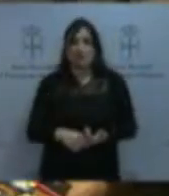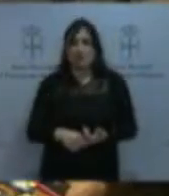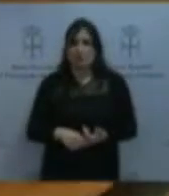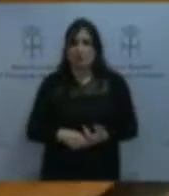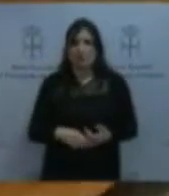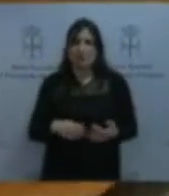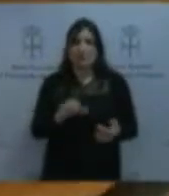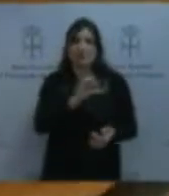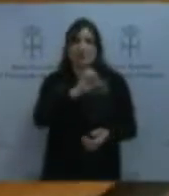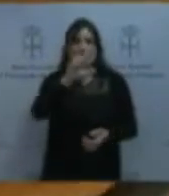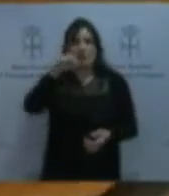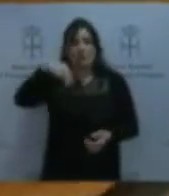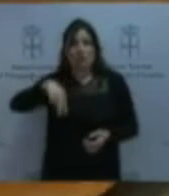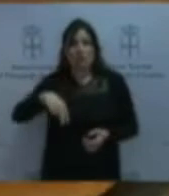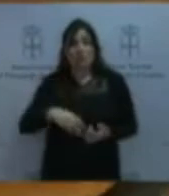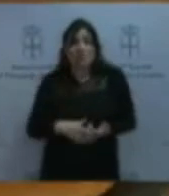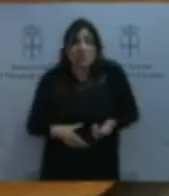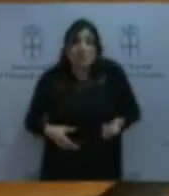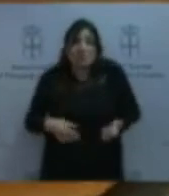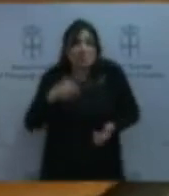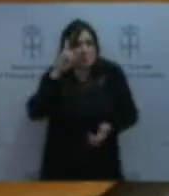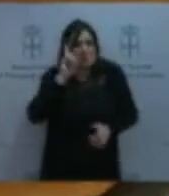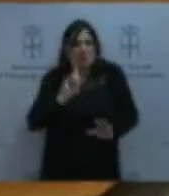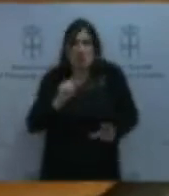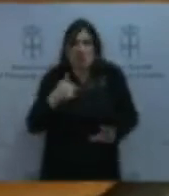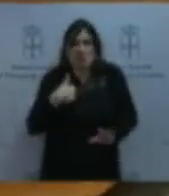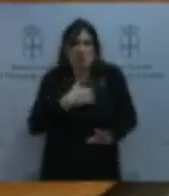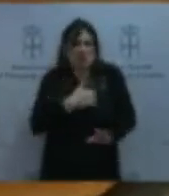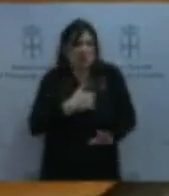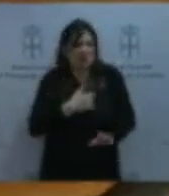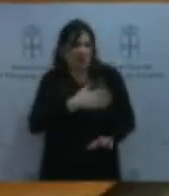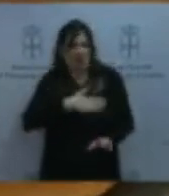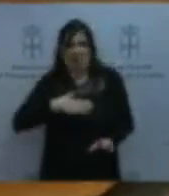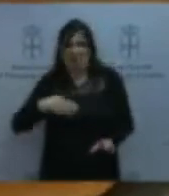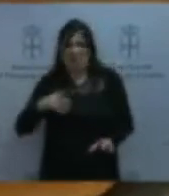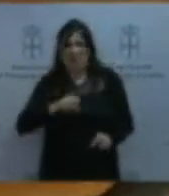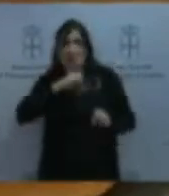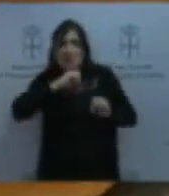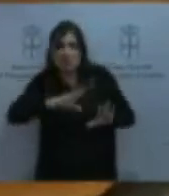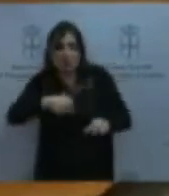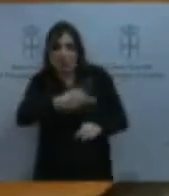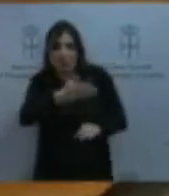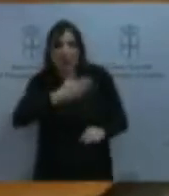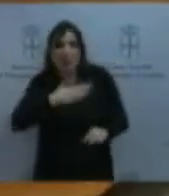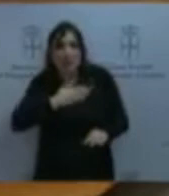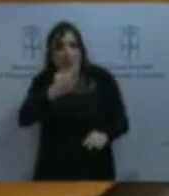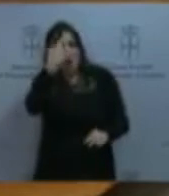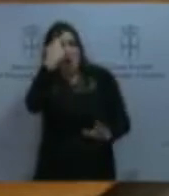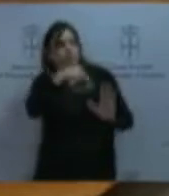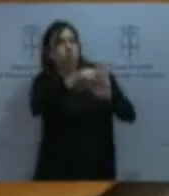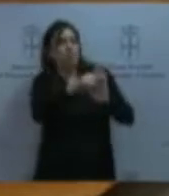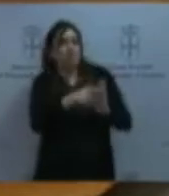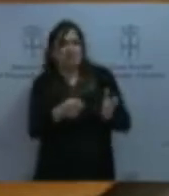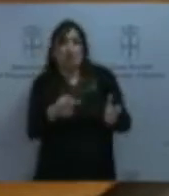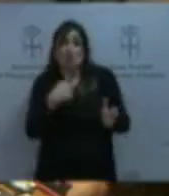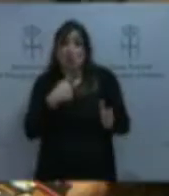no tengo pretensiones de que la historia diga gran cosa, pero en relación a lo del 1.000.000 de habitantes, mi contribución ha sido modesta,